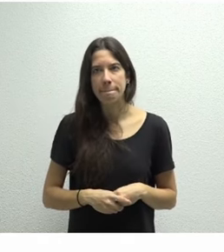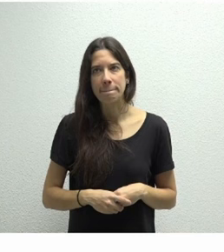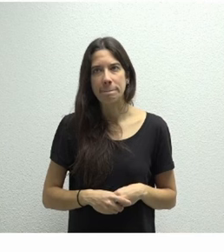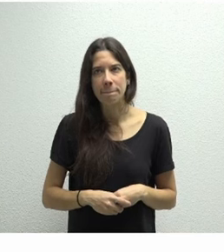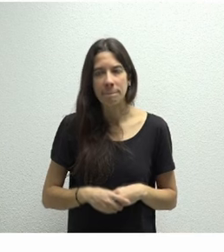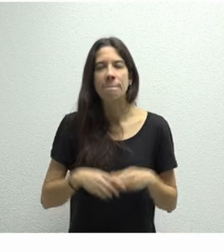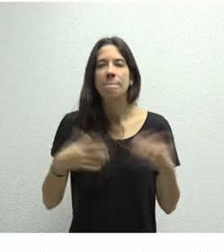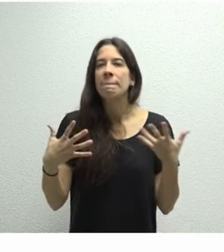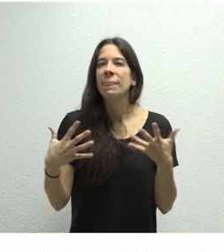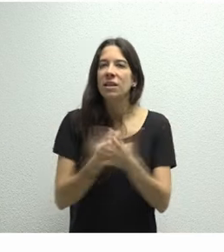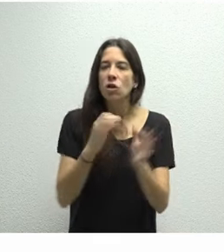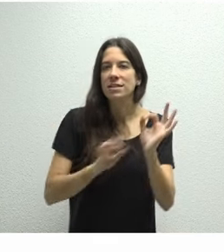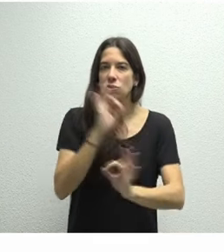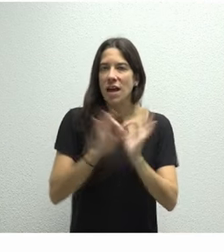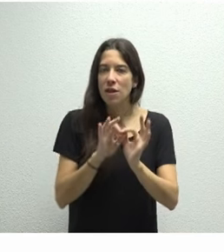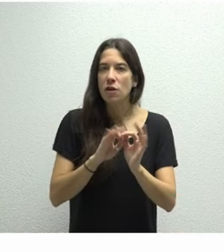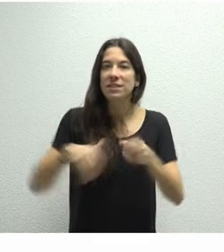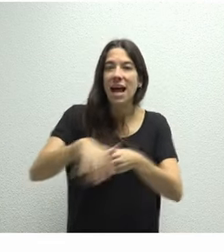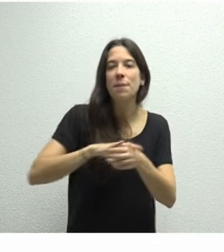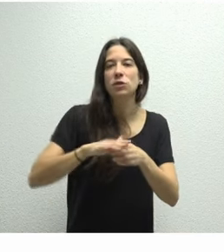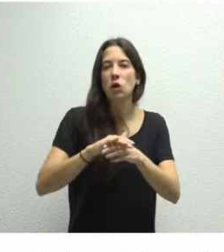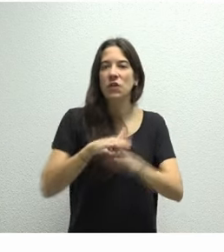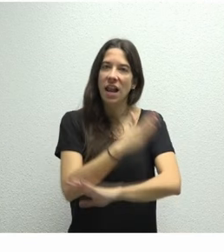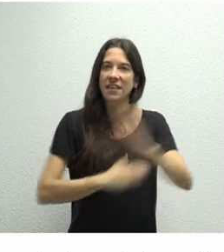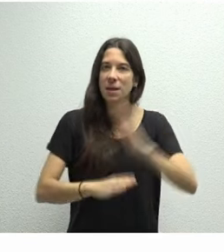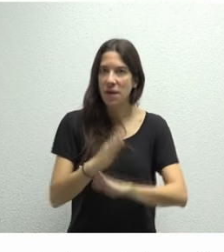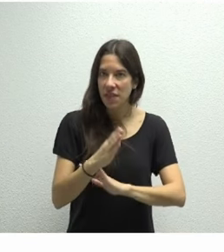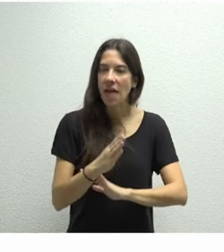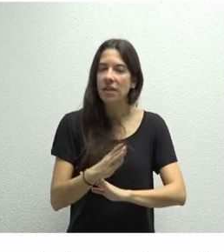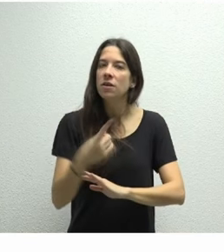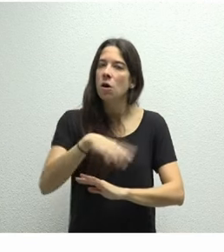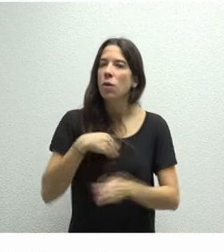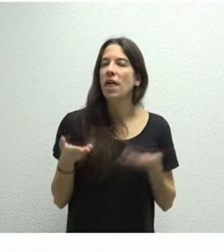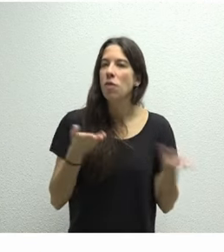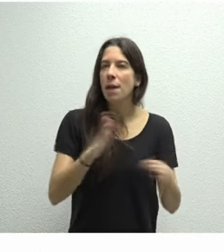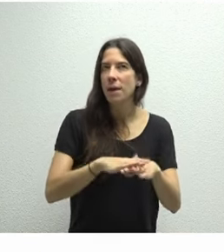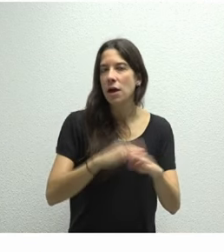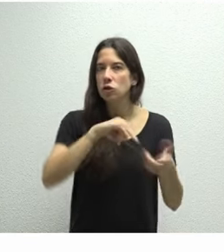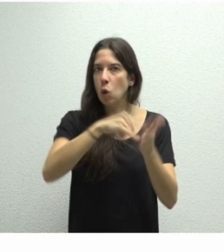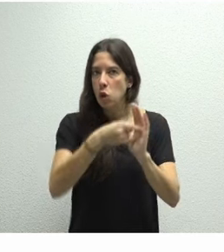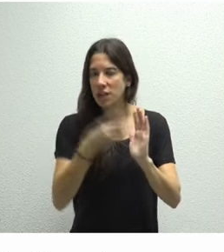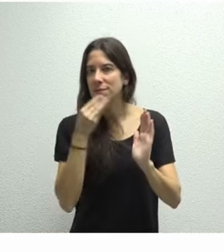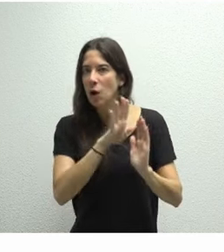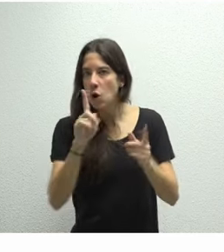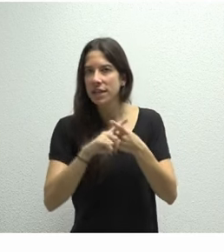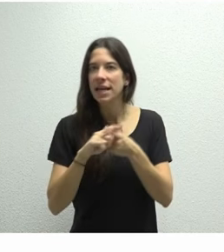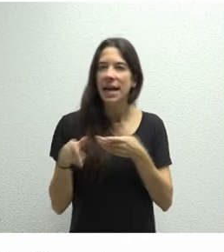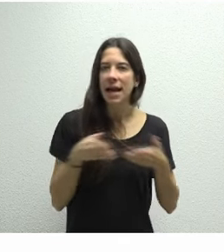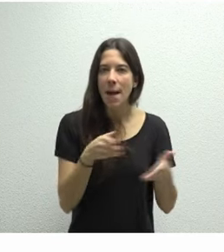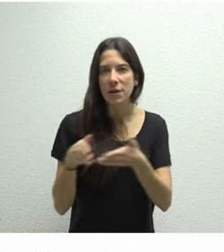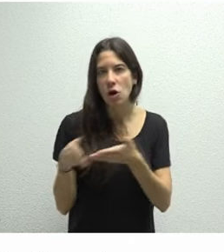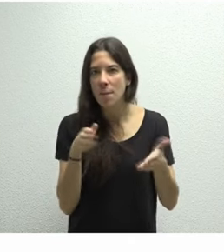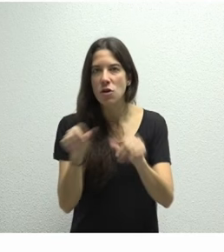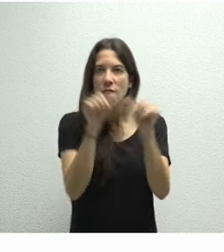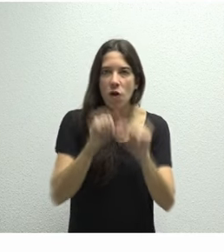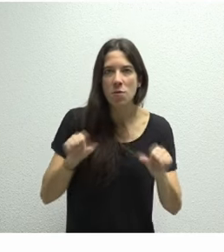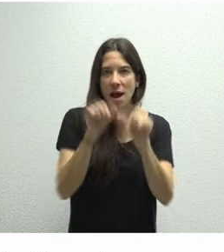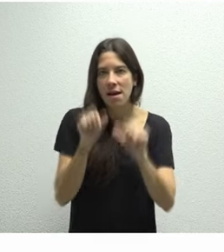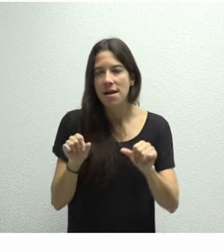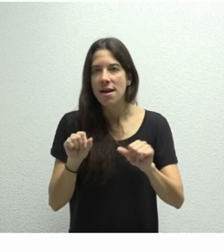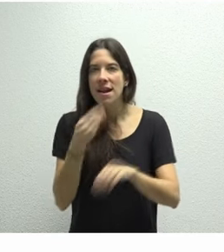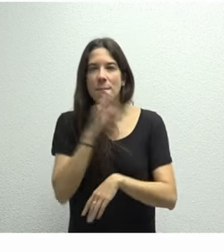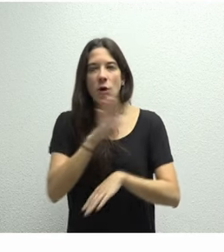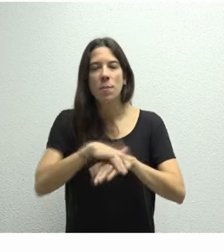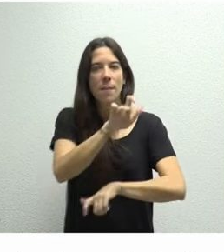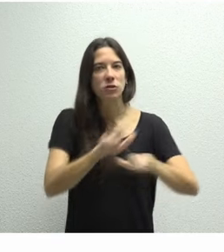la discapacidad en encontrar las mejores soluciones y los mejores caminos para hacer que la gente pues al final sea más